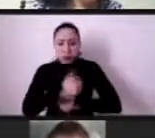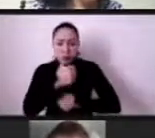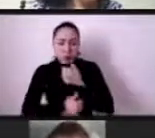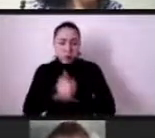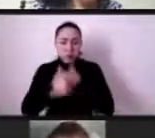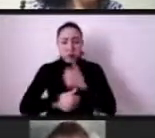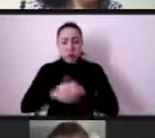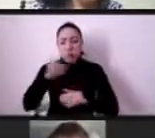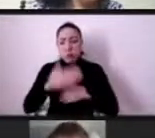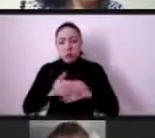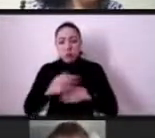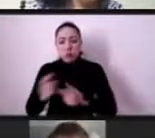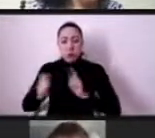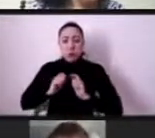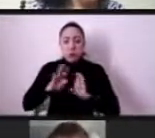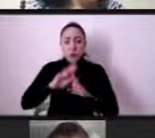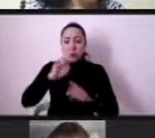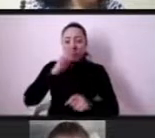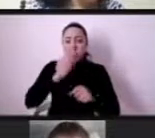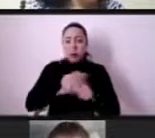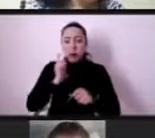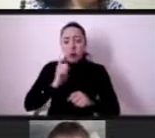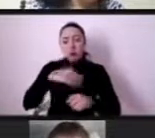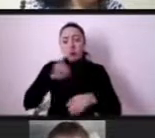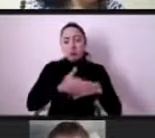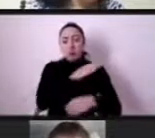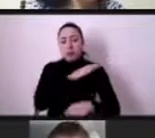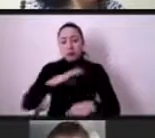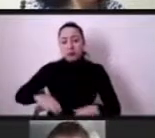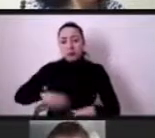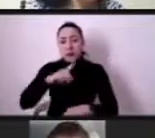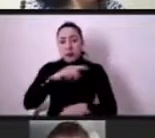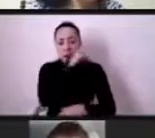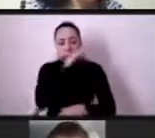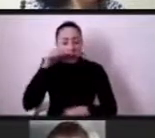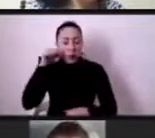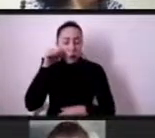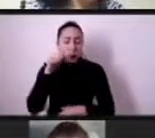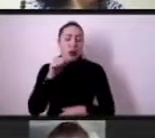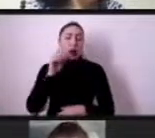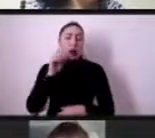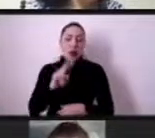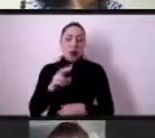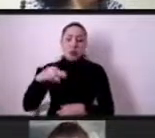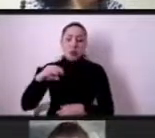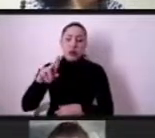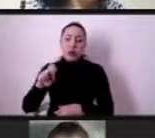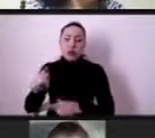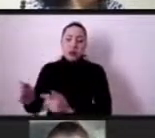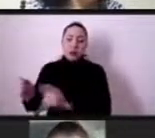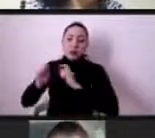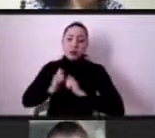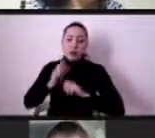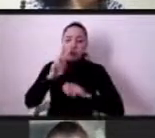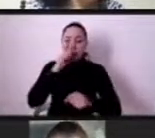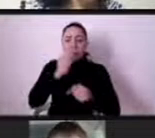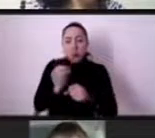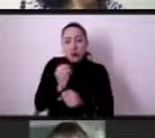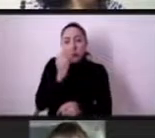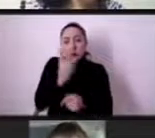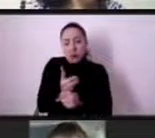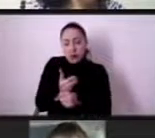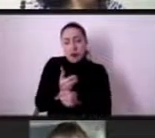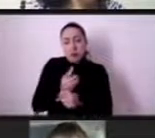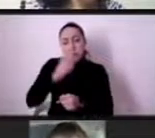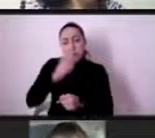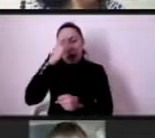encomienda que el Partido Morena ha tenido a bien concederme y darme la oportunidad